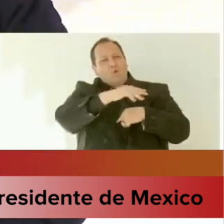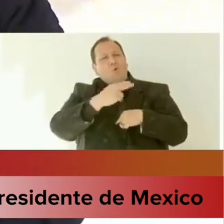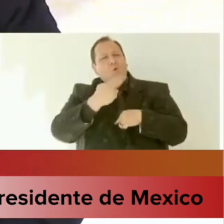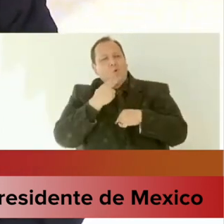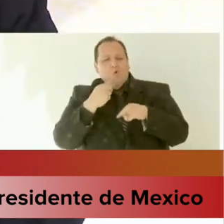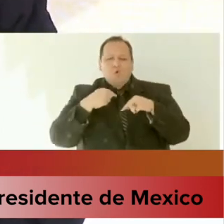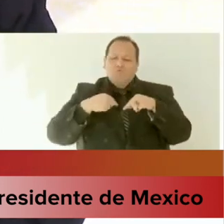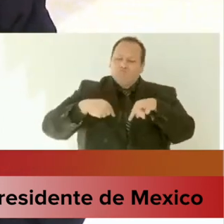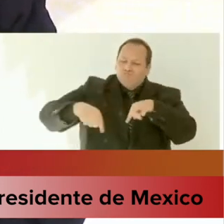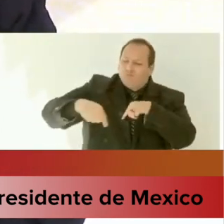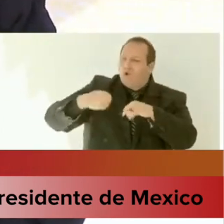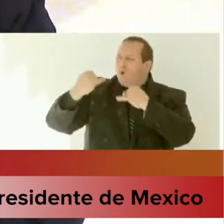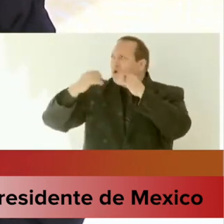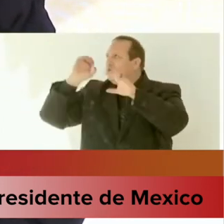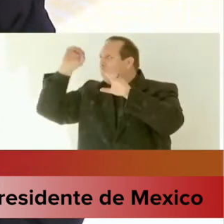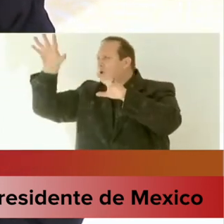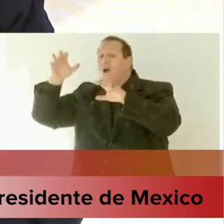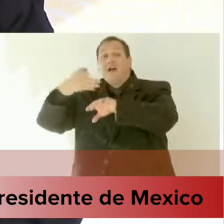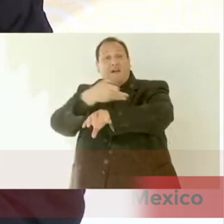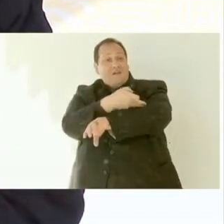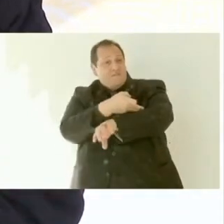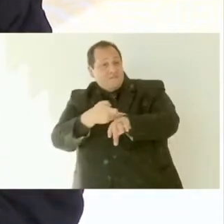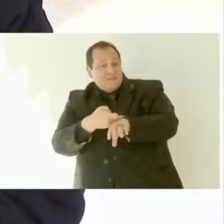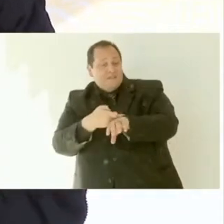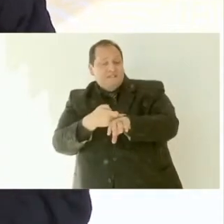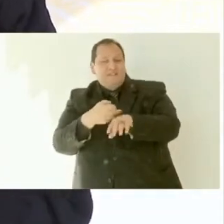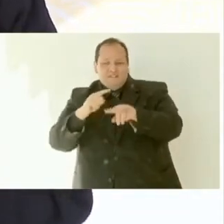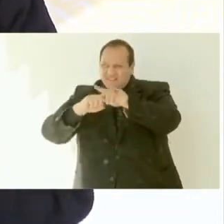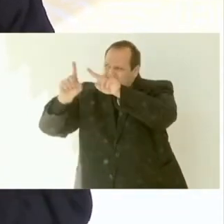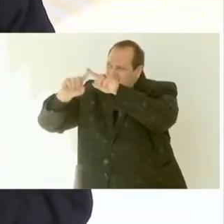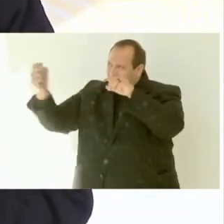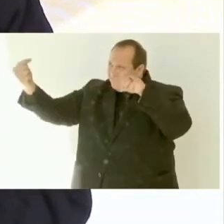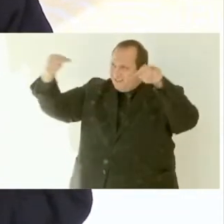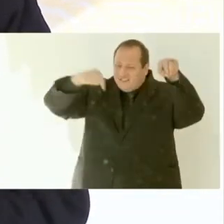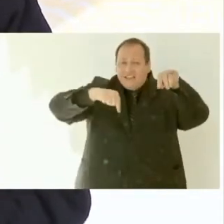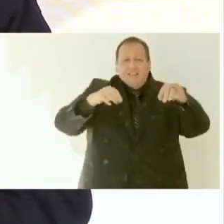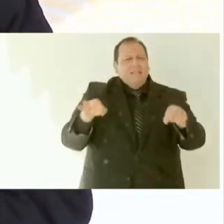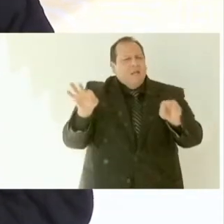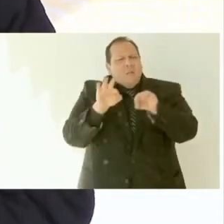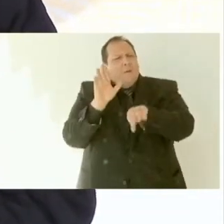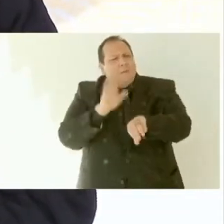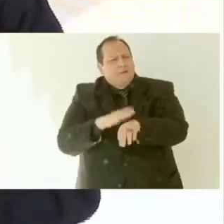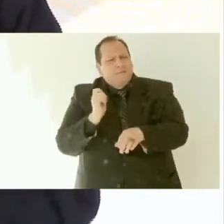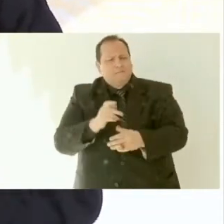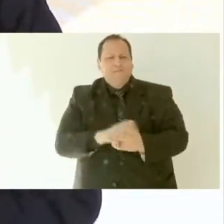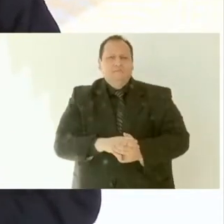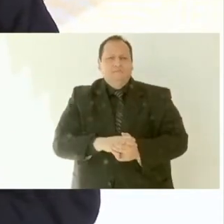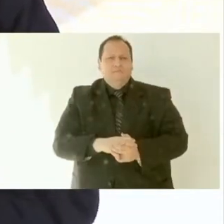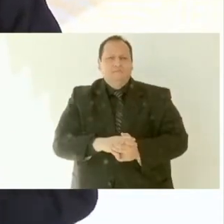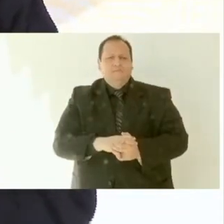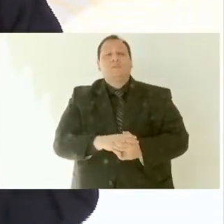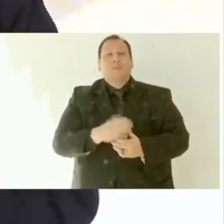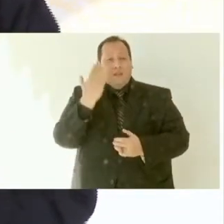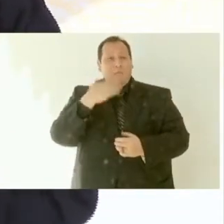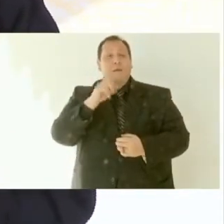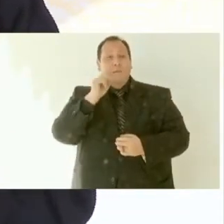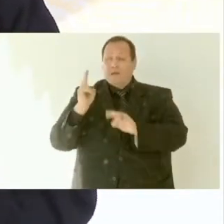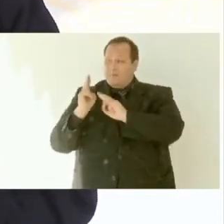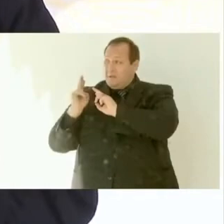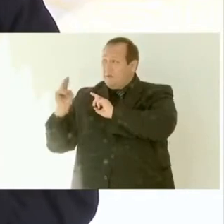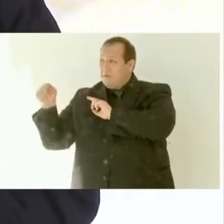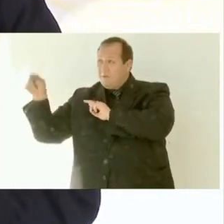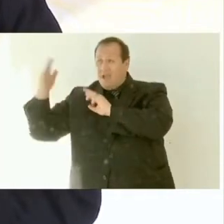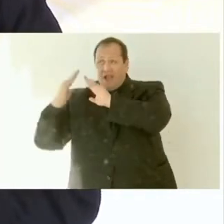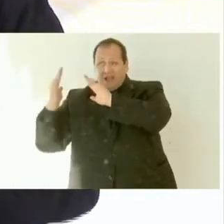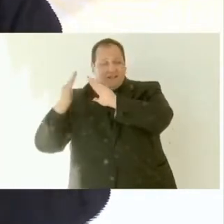este espacio, las familias, y lo más importante de todo es que los mismos